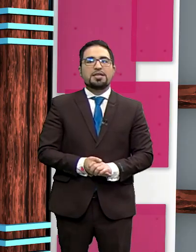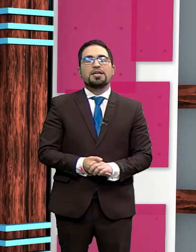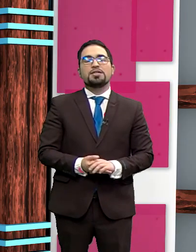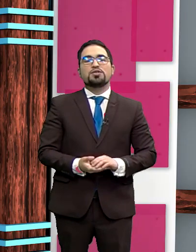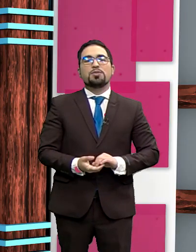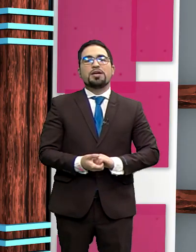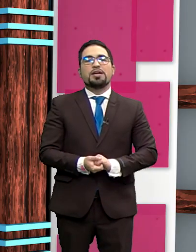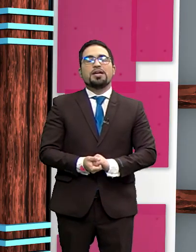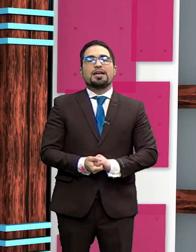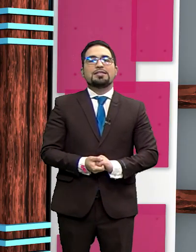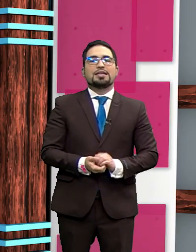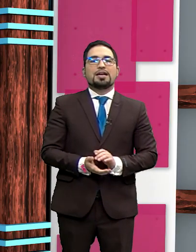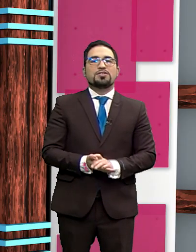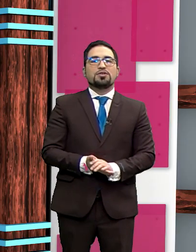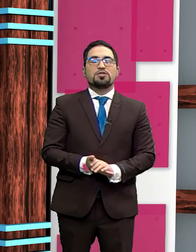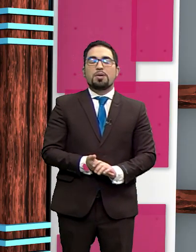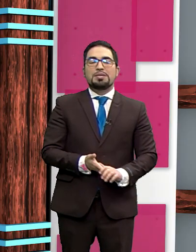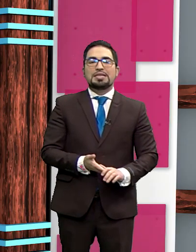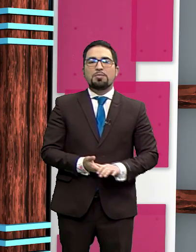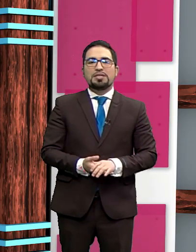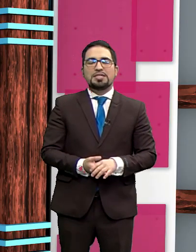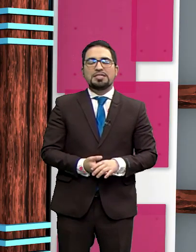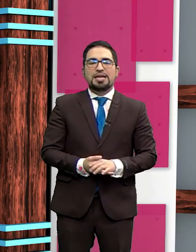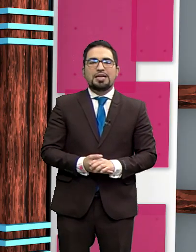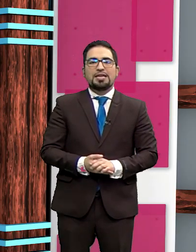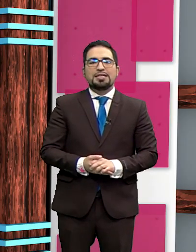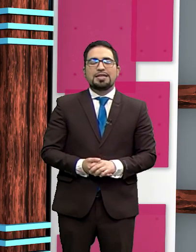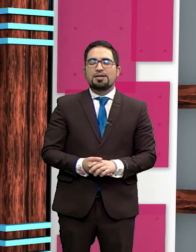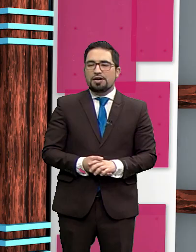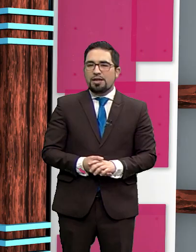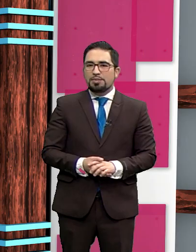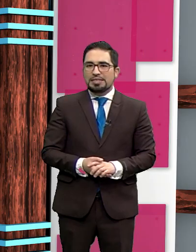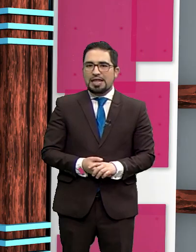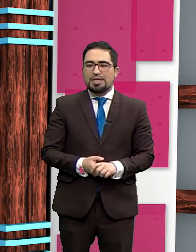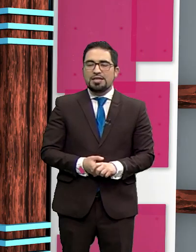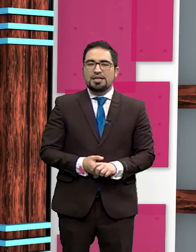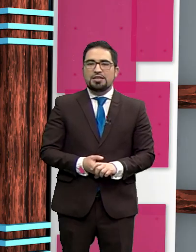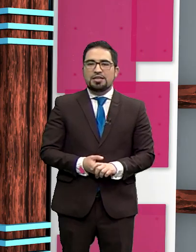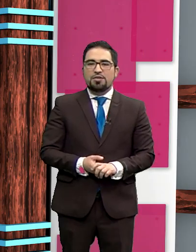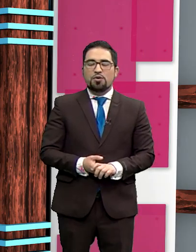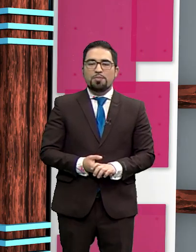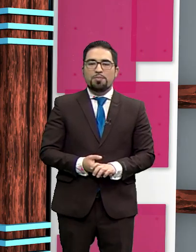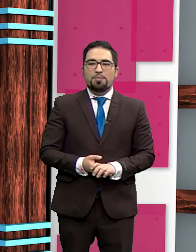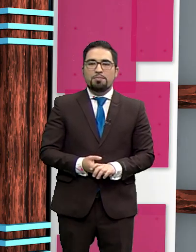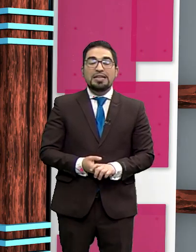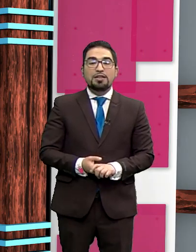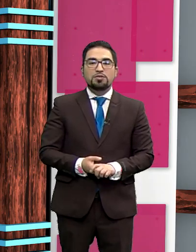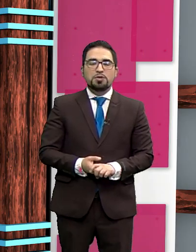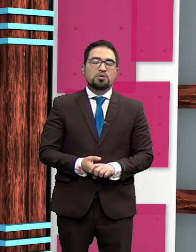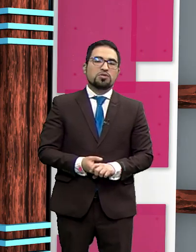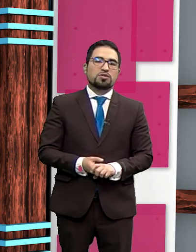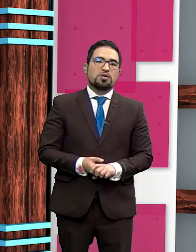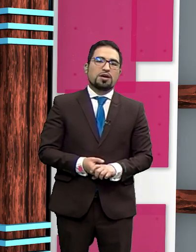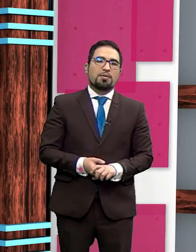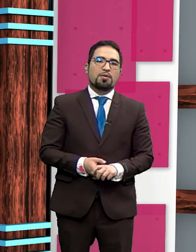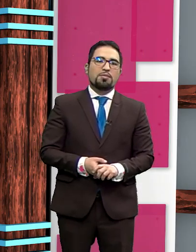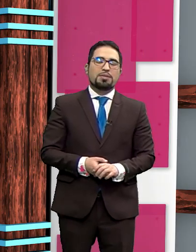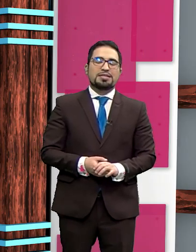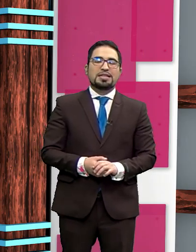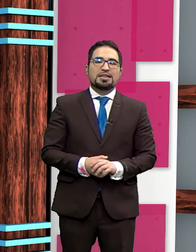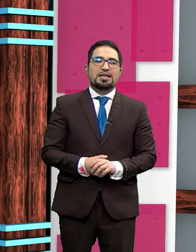hace sobre las declaraciones, sobre el mensaje presidencial de la jornada pasada, que duró 22